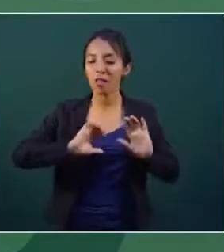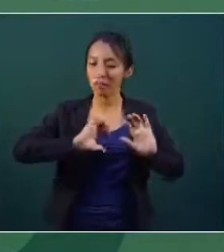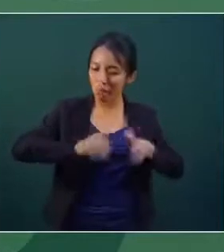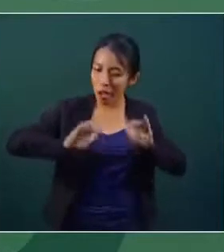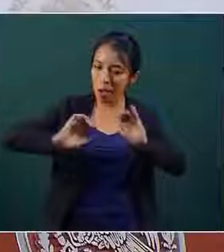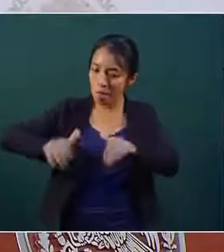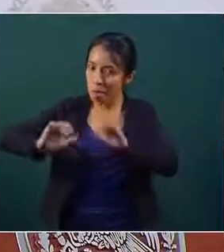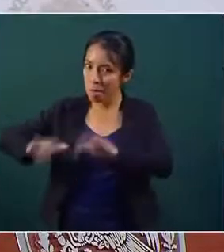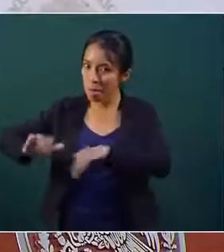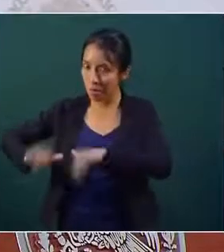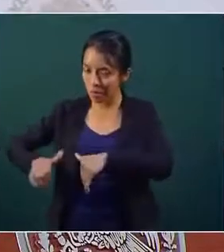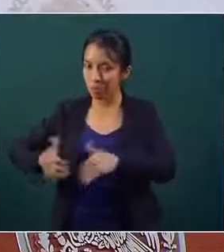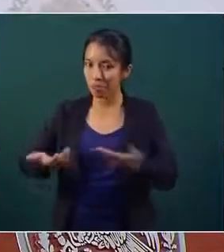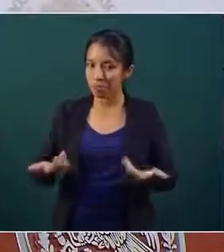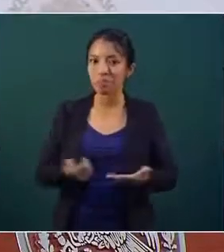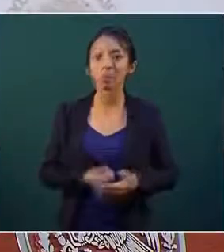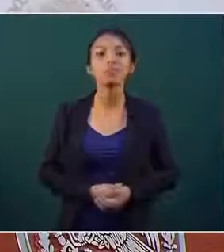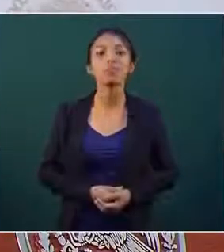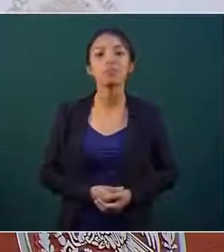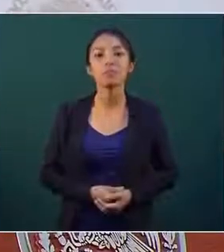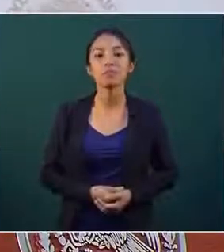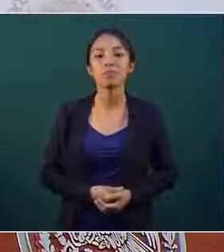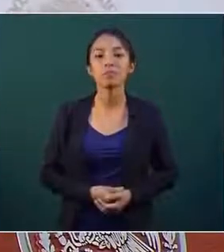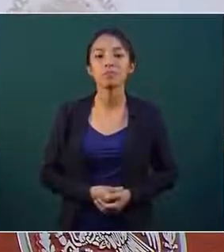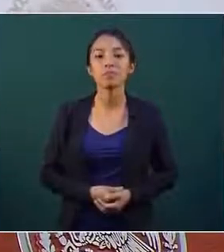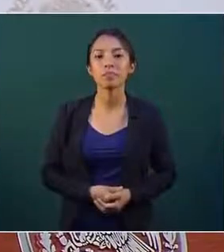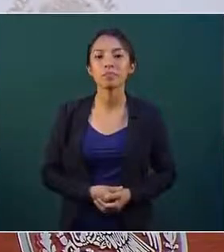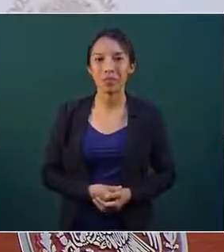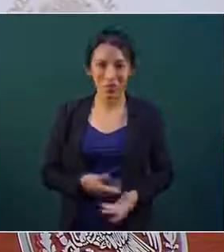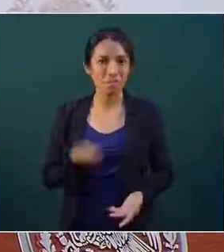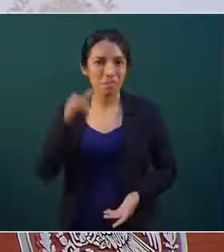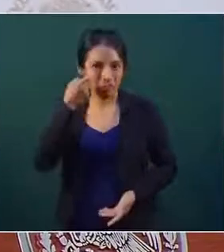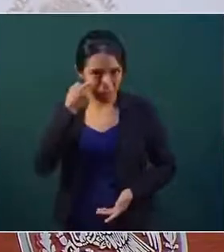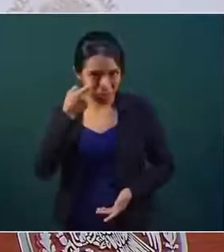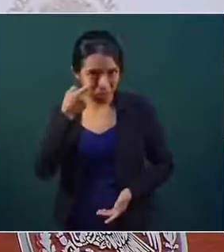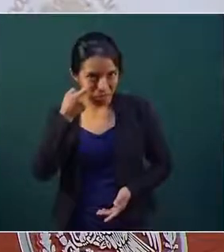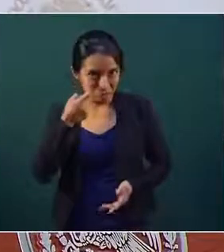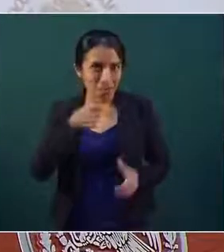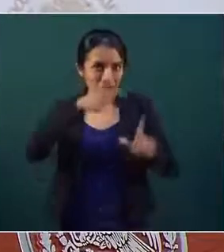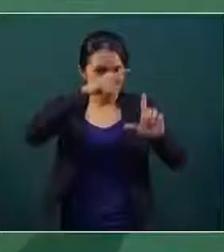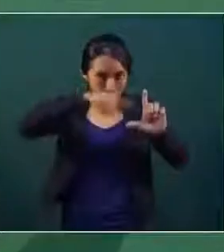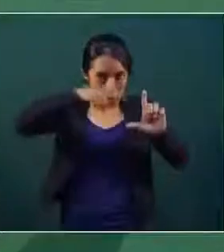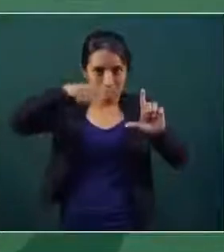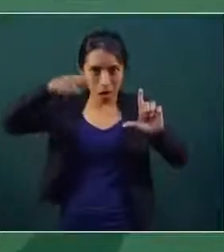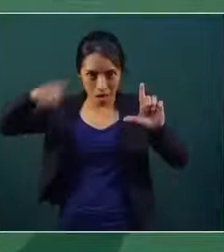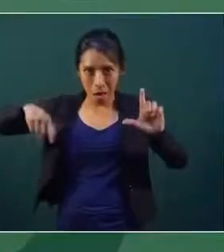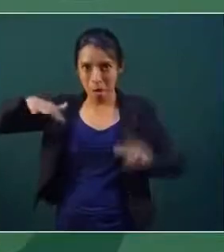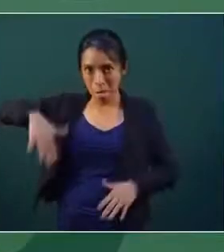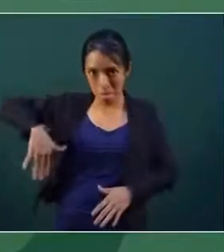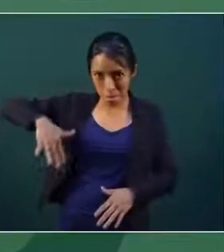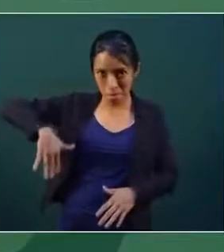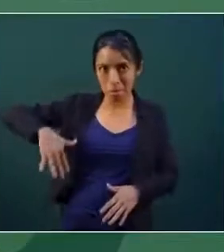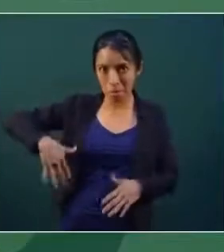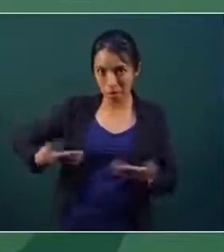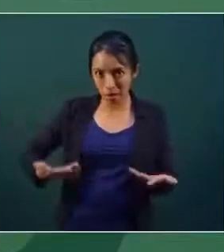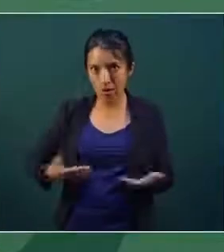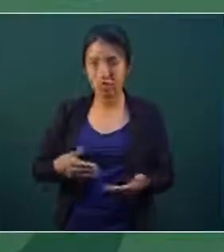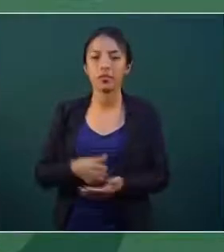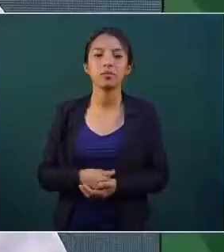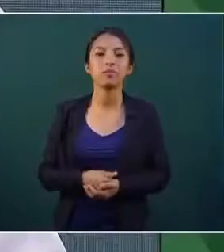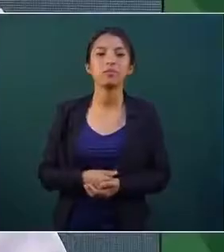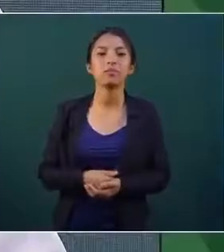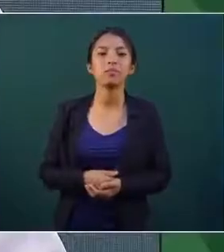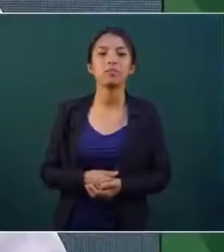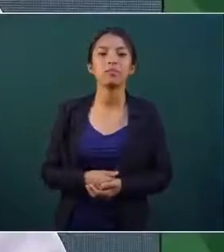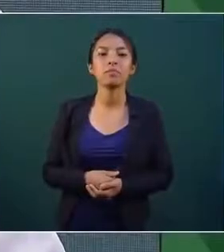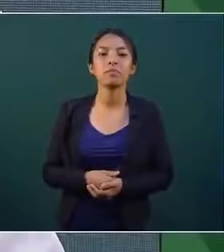De por sí, como se vio en la gráfica, tanto Marina,